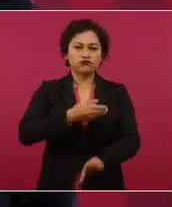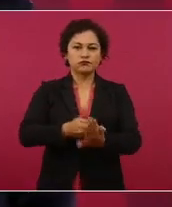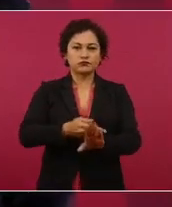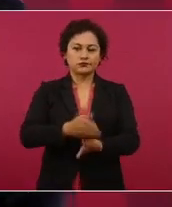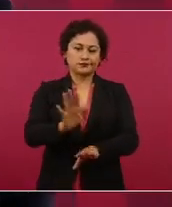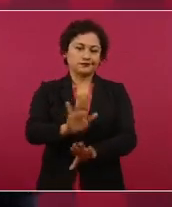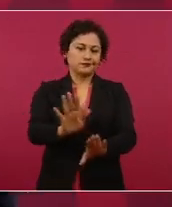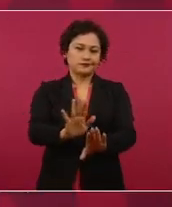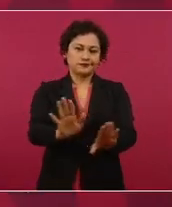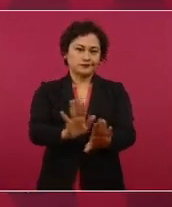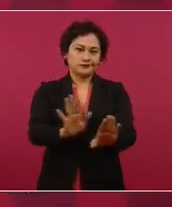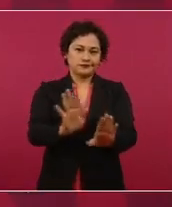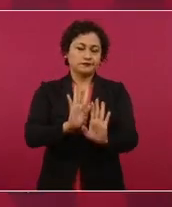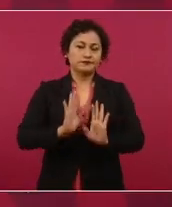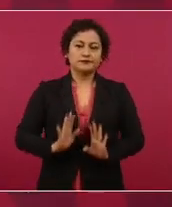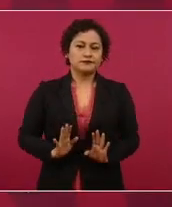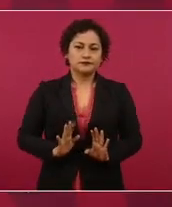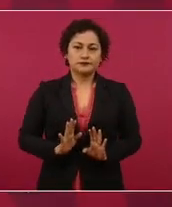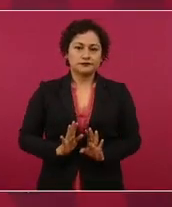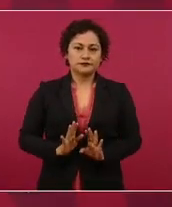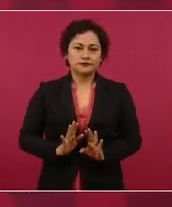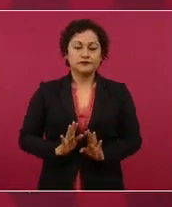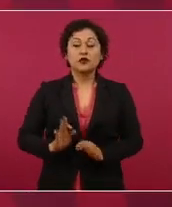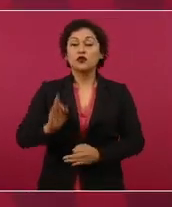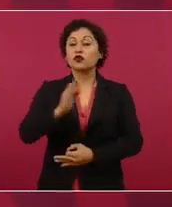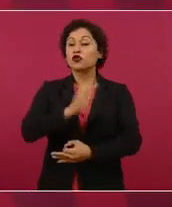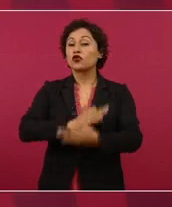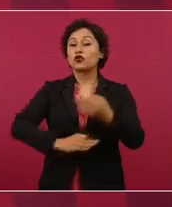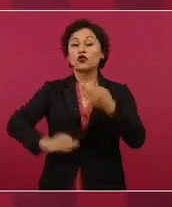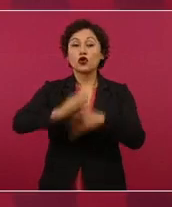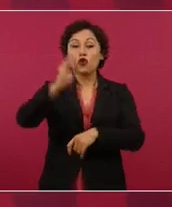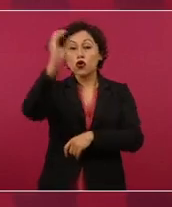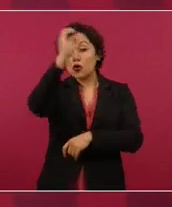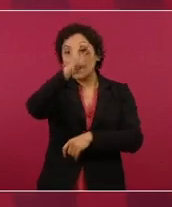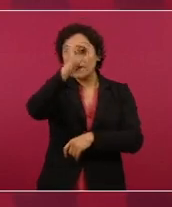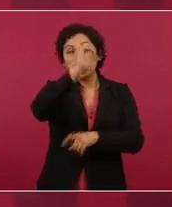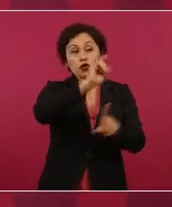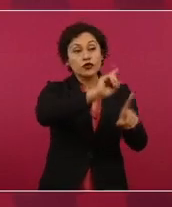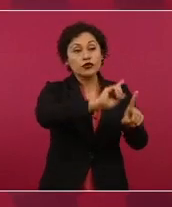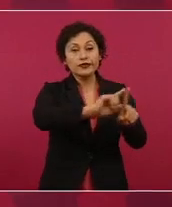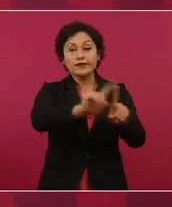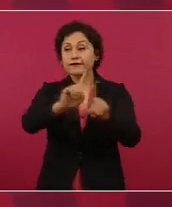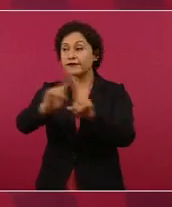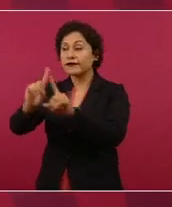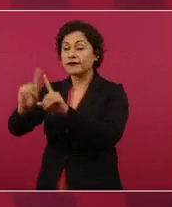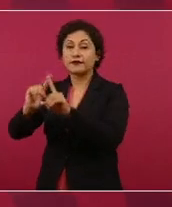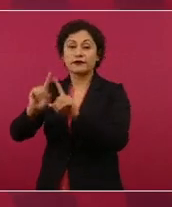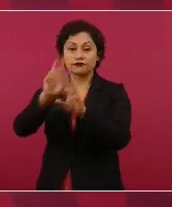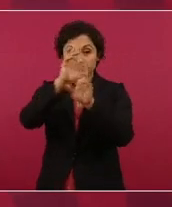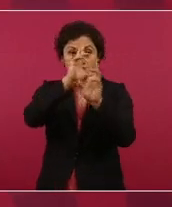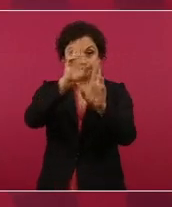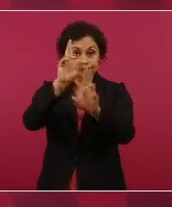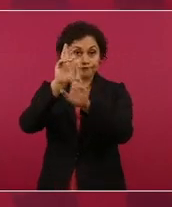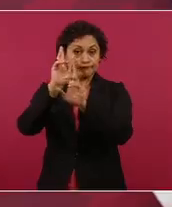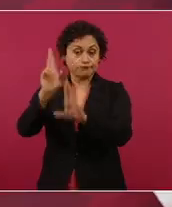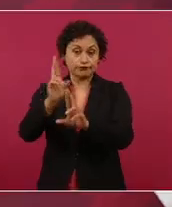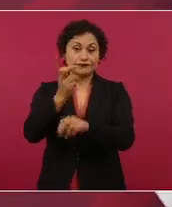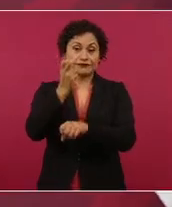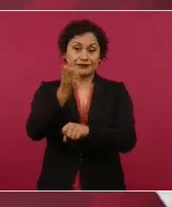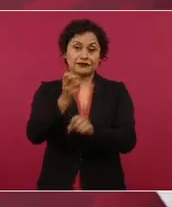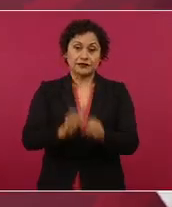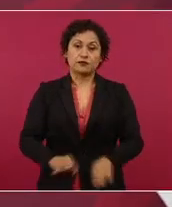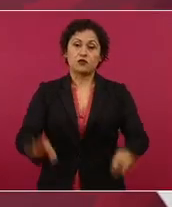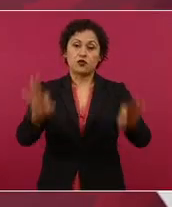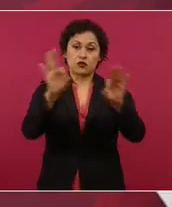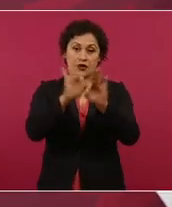siempre debe de haber pluralidad y distintas maneras de pensar. Entonces,